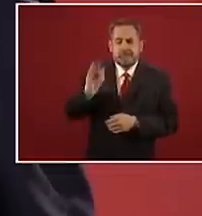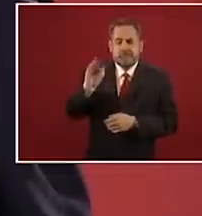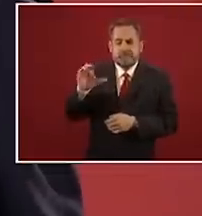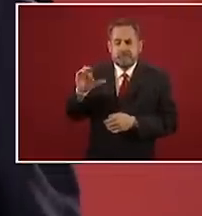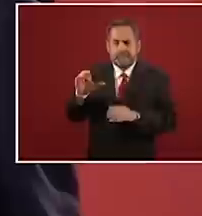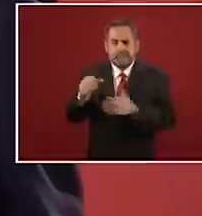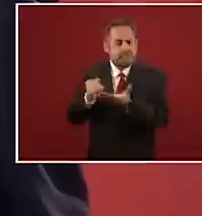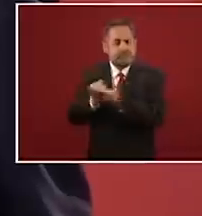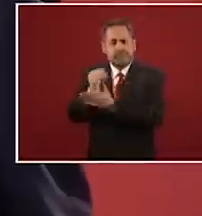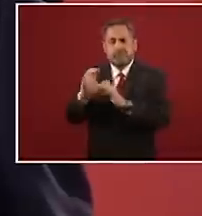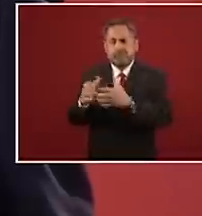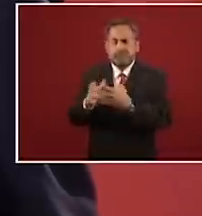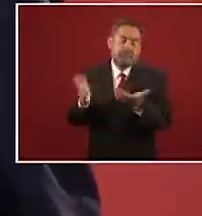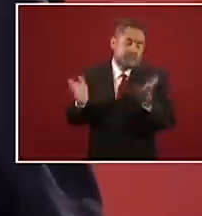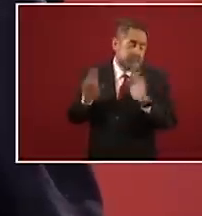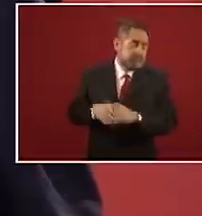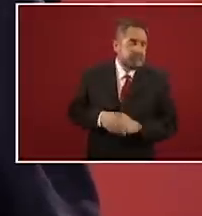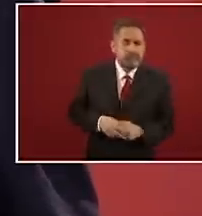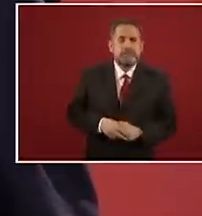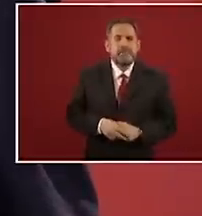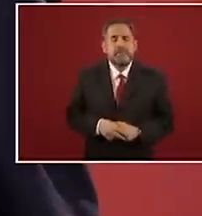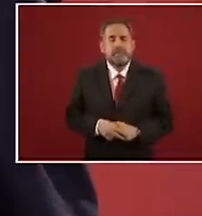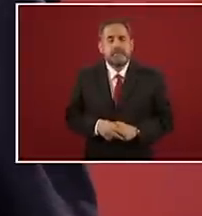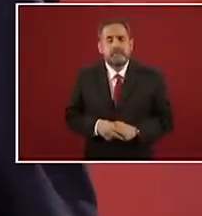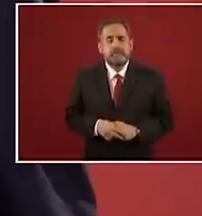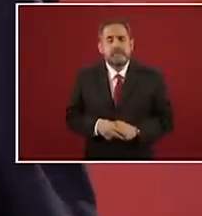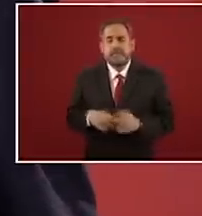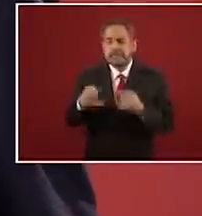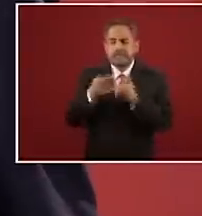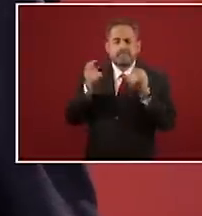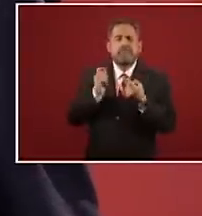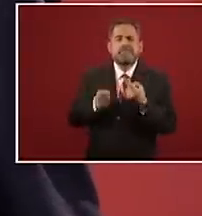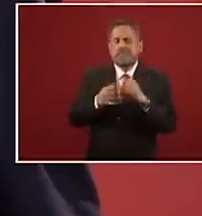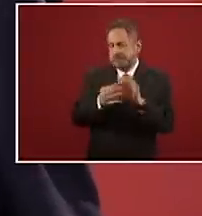La historia, ¿sí?, es que